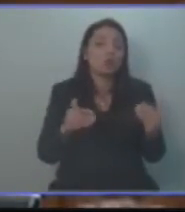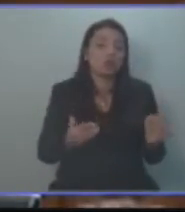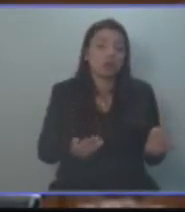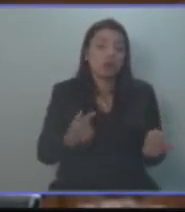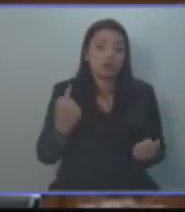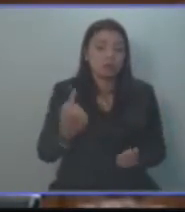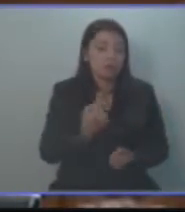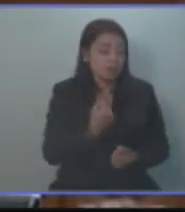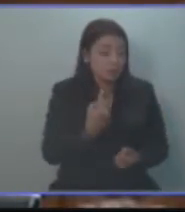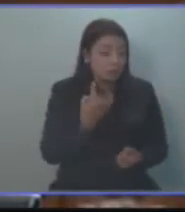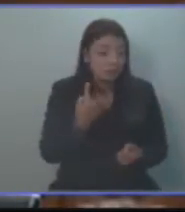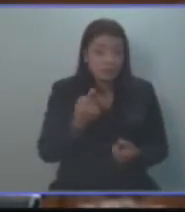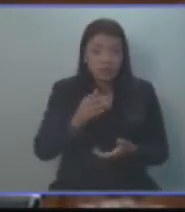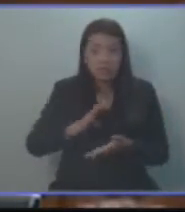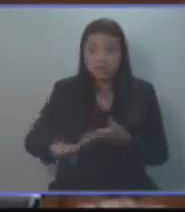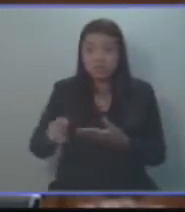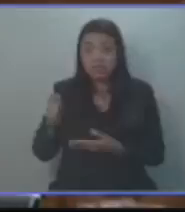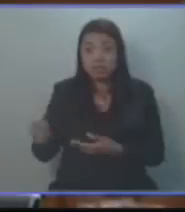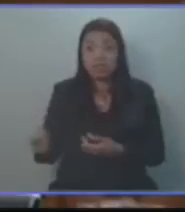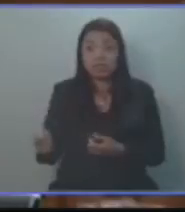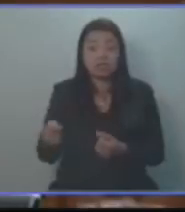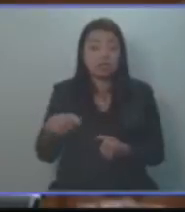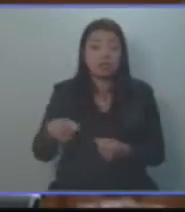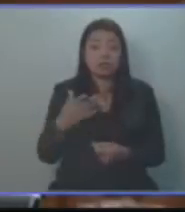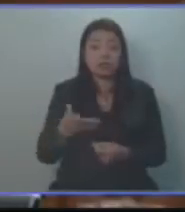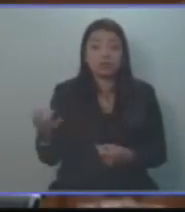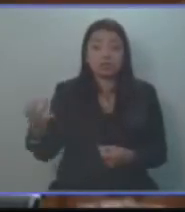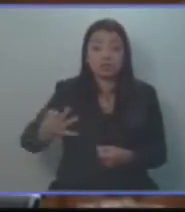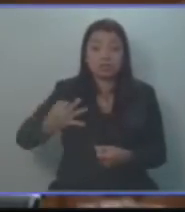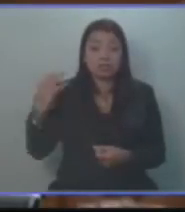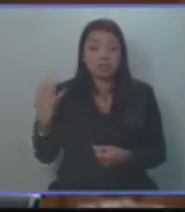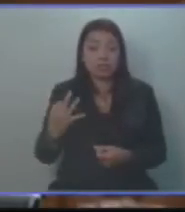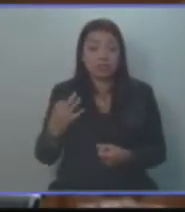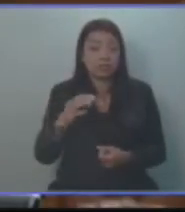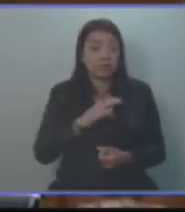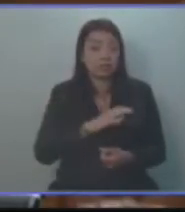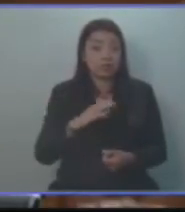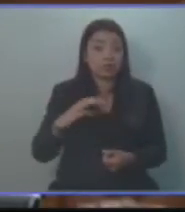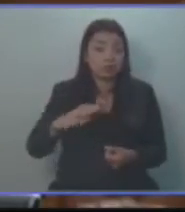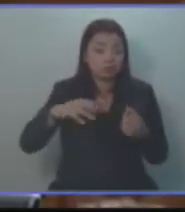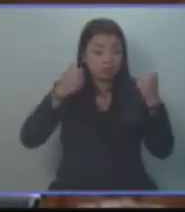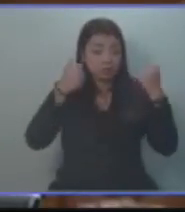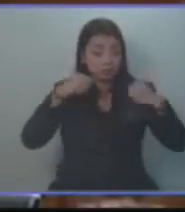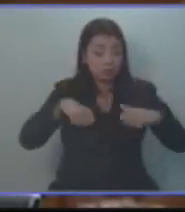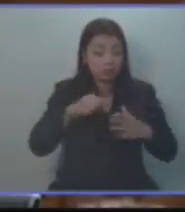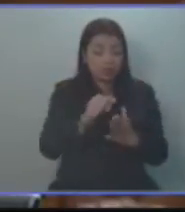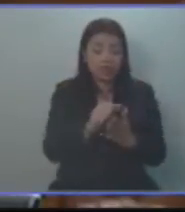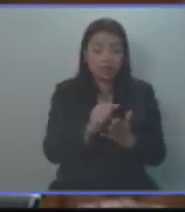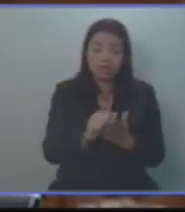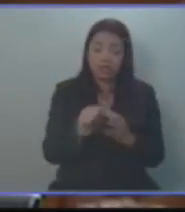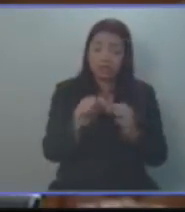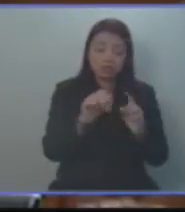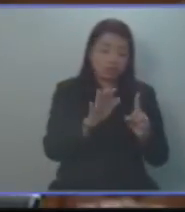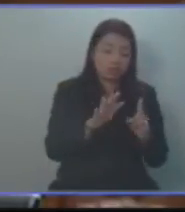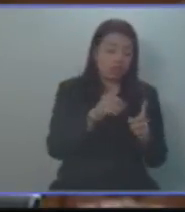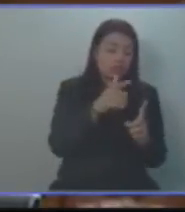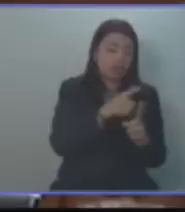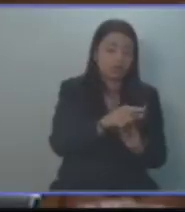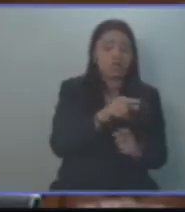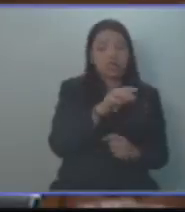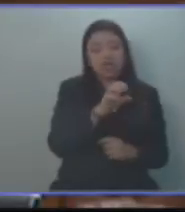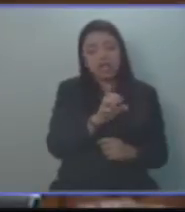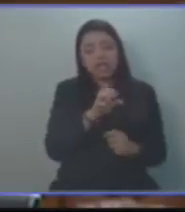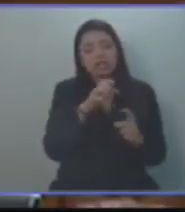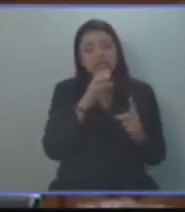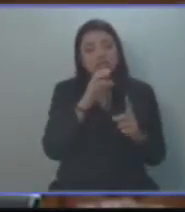en la cantidad que sea definida como necesaria por el Consejo de acuerdo al artículo 6, literales B,